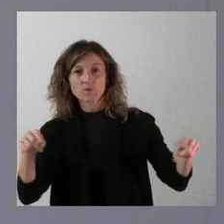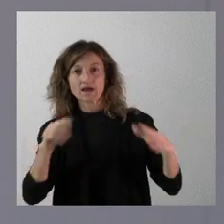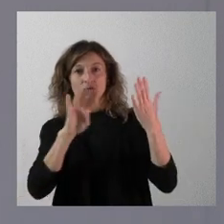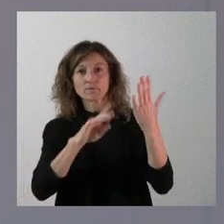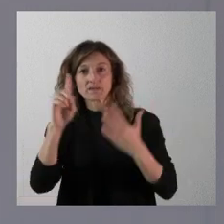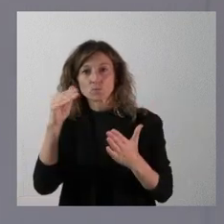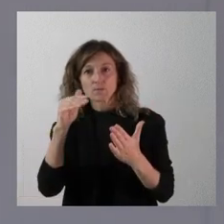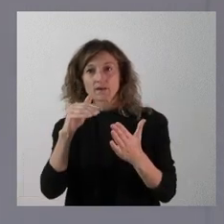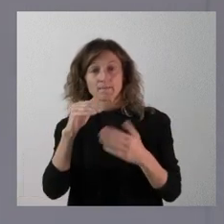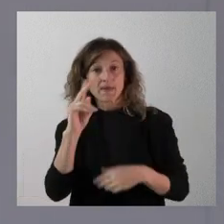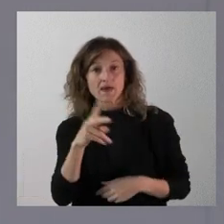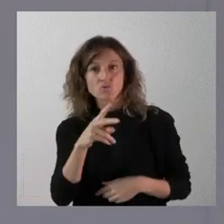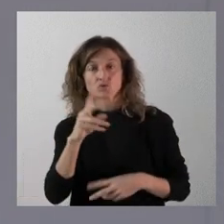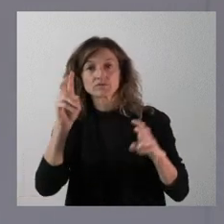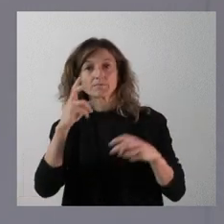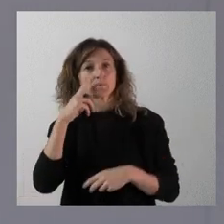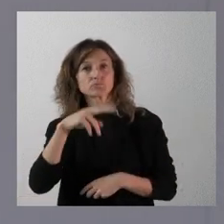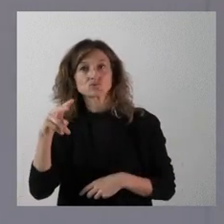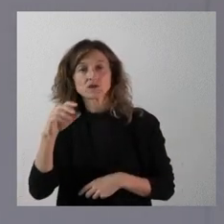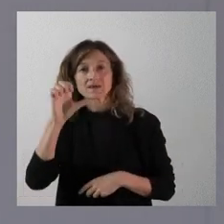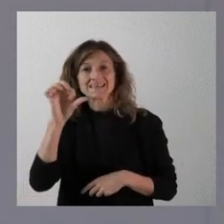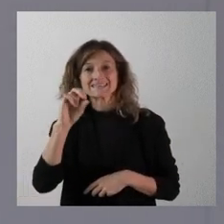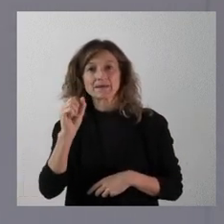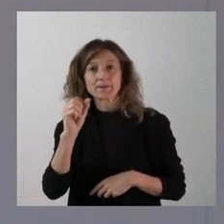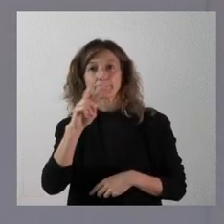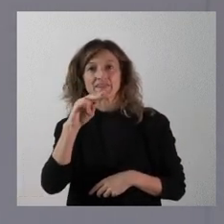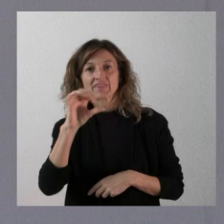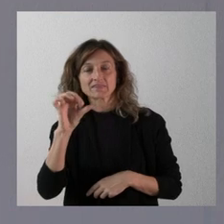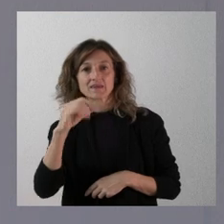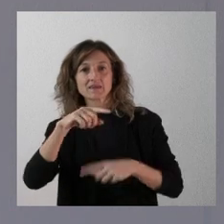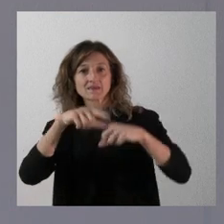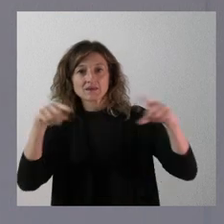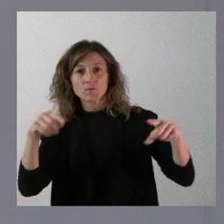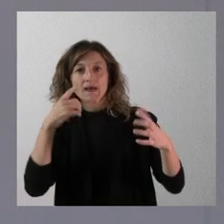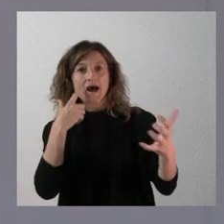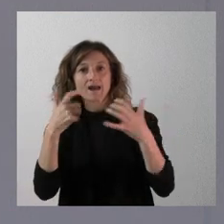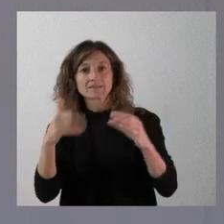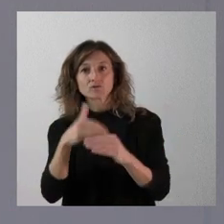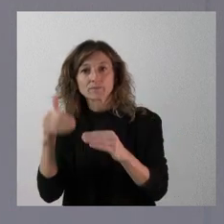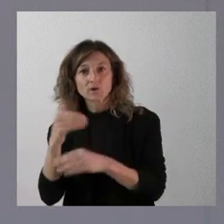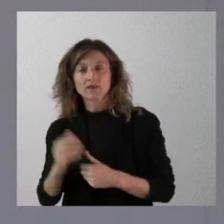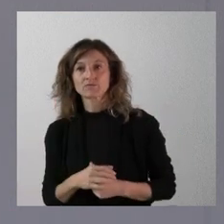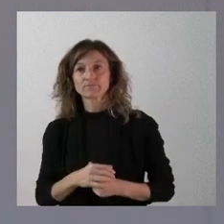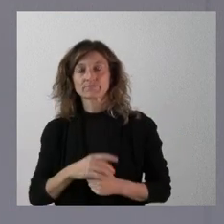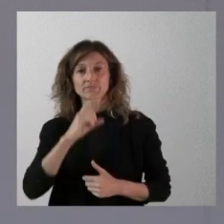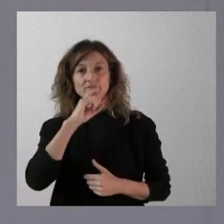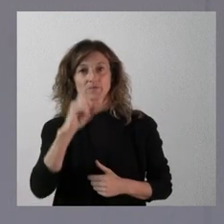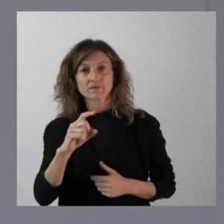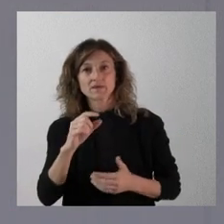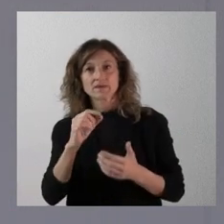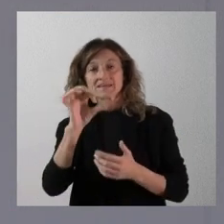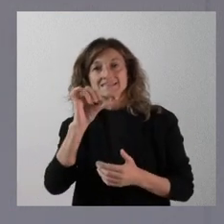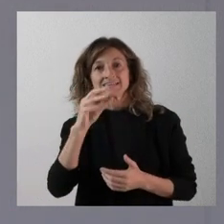correspondientes al museo Esteban Vicente en Segovia de arte contemporáneo para la fundación siega verde